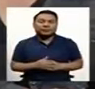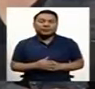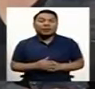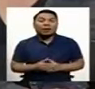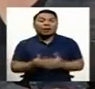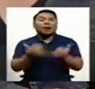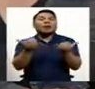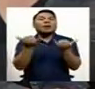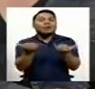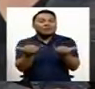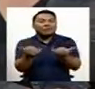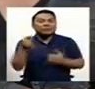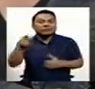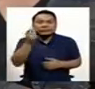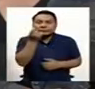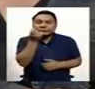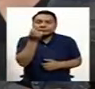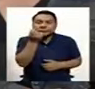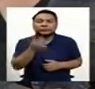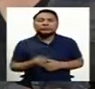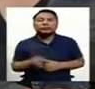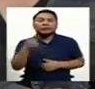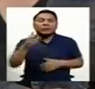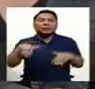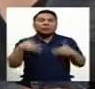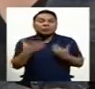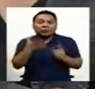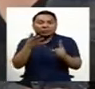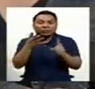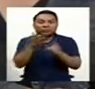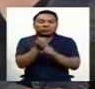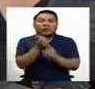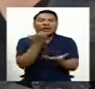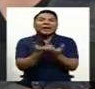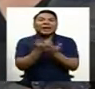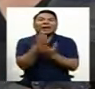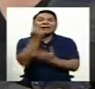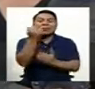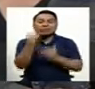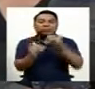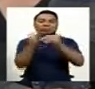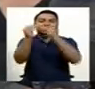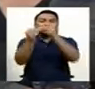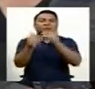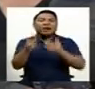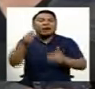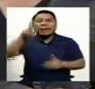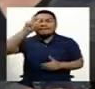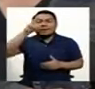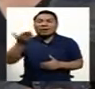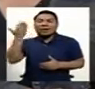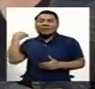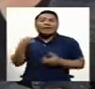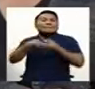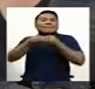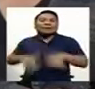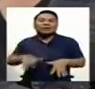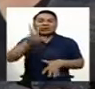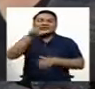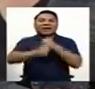Estamos a punto de recuperar el dinamismo económico que el país perdió hace más de 3 años atrás.